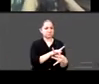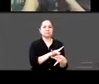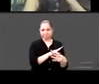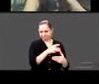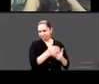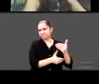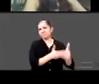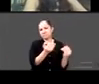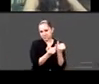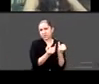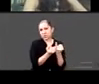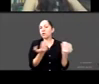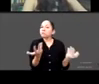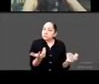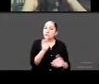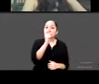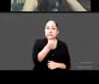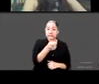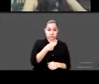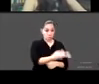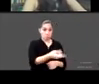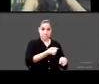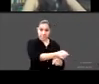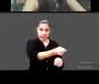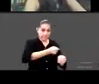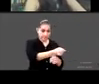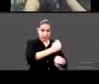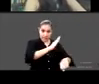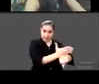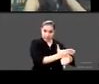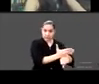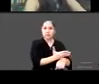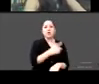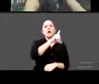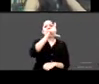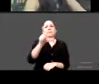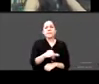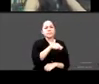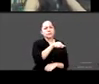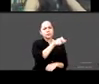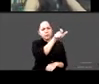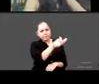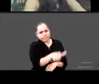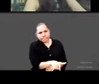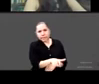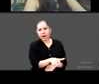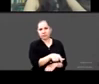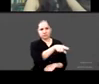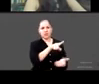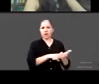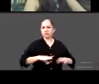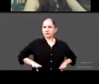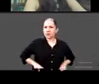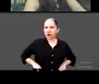tiene un impacto en la manifestación que vamos a ver después en violencias o agresiones interpersonales, sino que